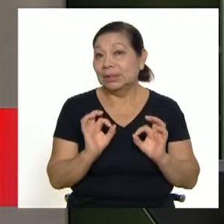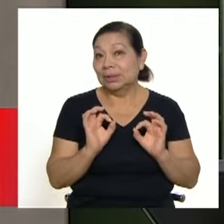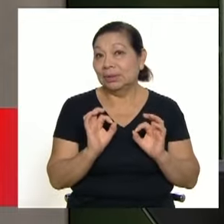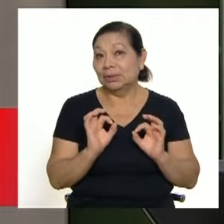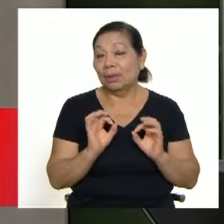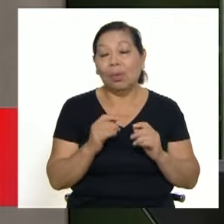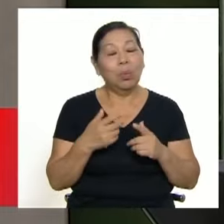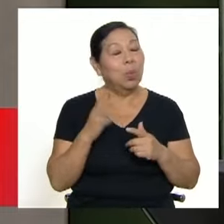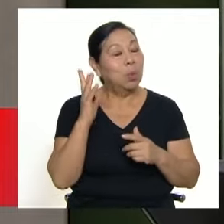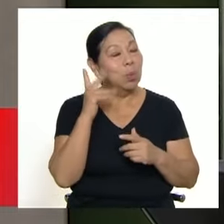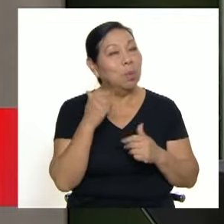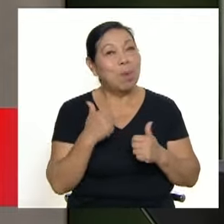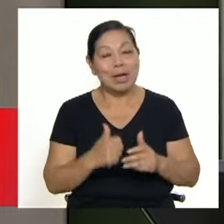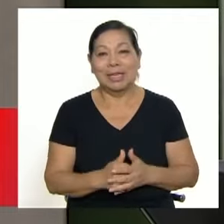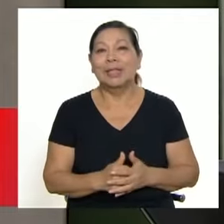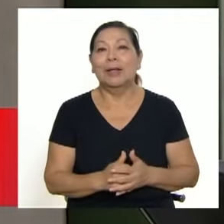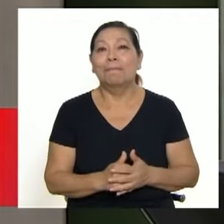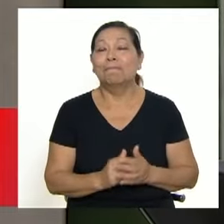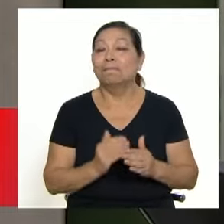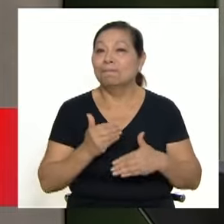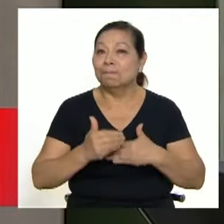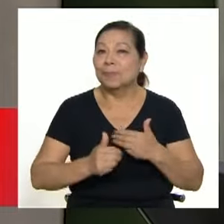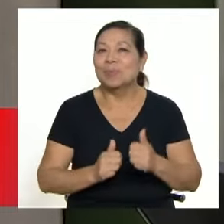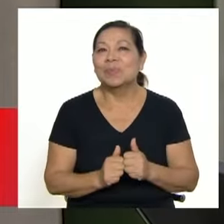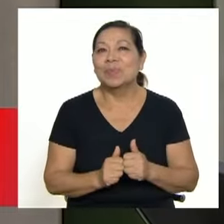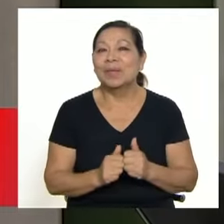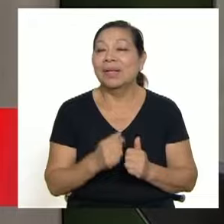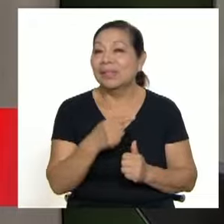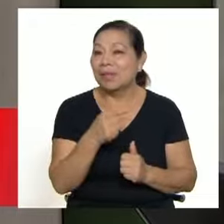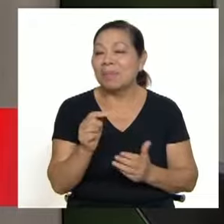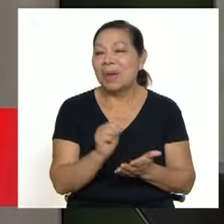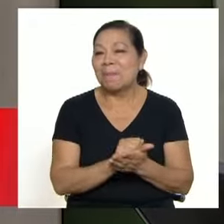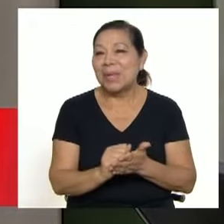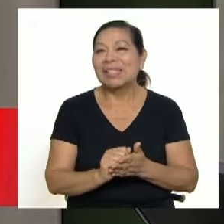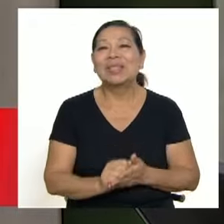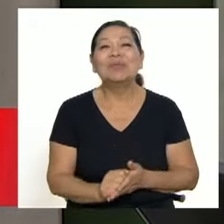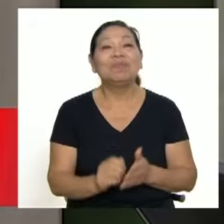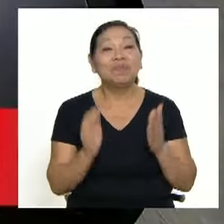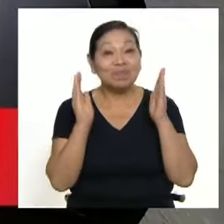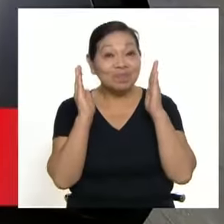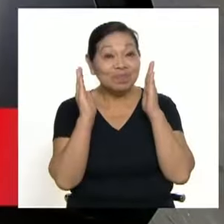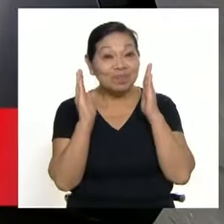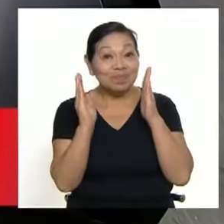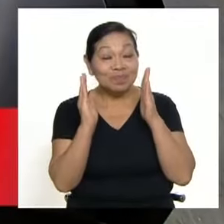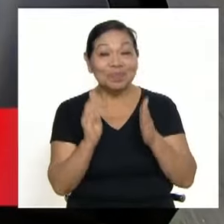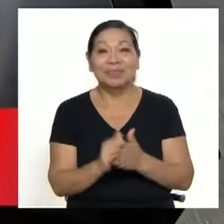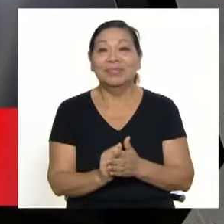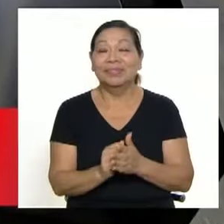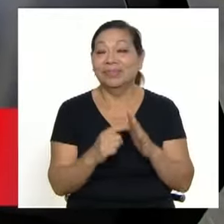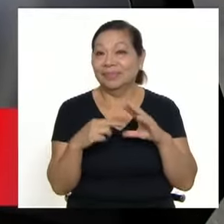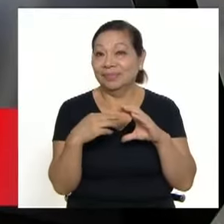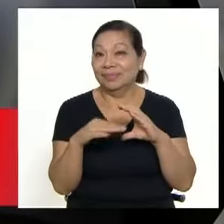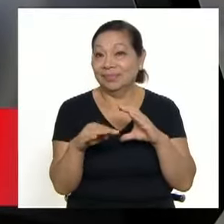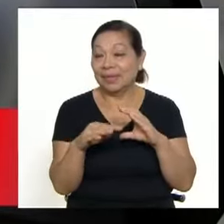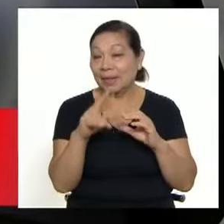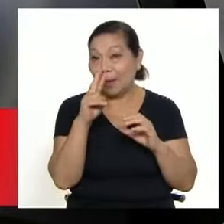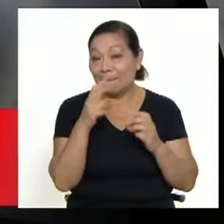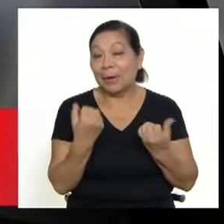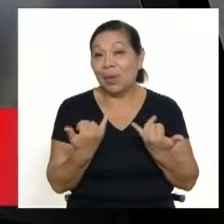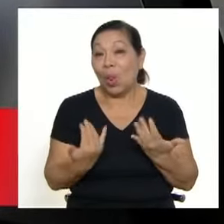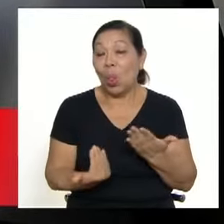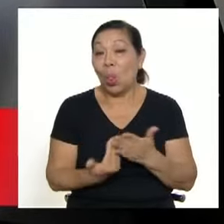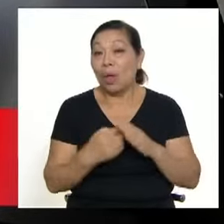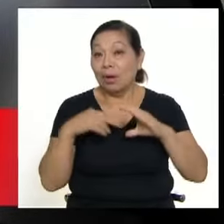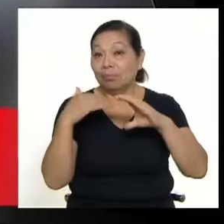haber capítulos preciosos en los siguientes días, semanas y meses. Estén atentos entonces, la emisión de reportaje al Perú, este